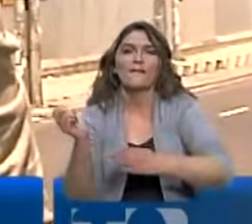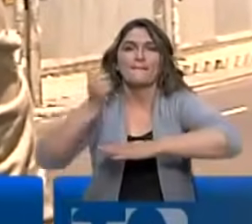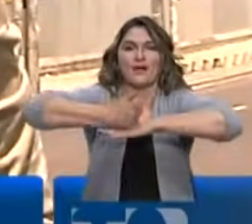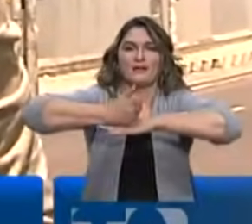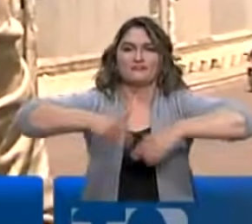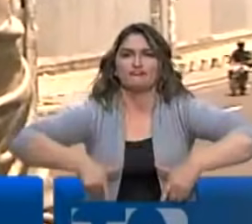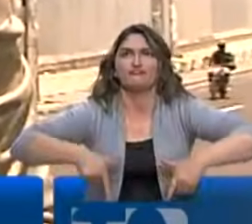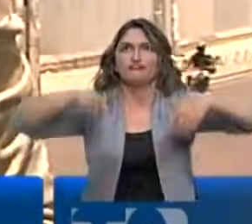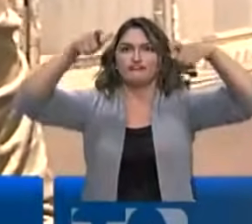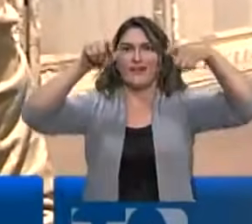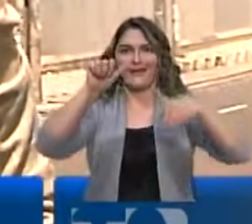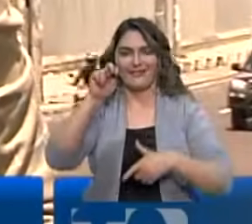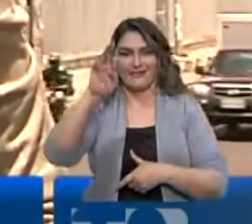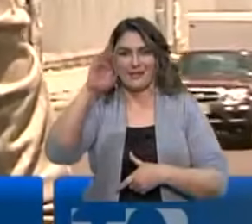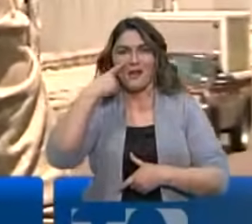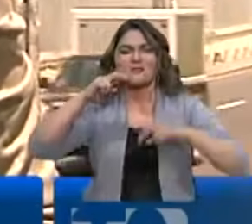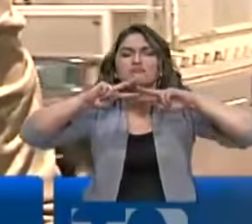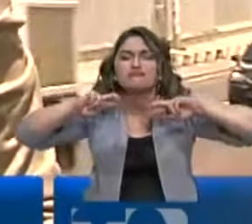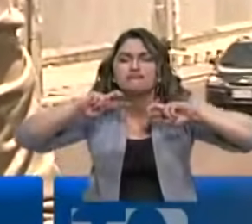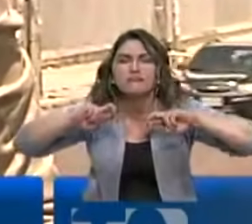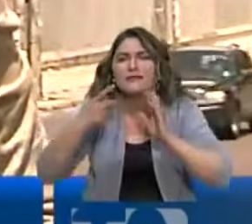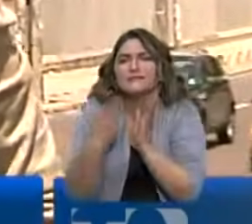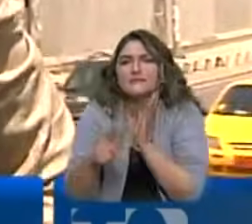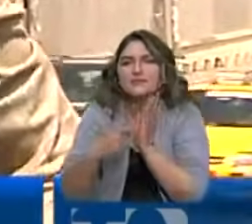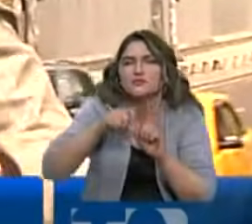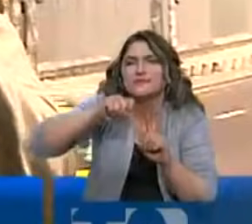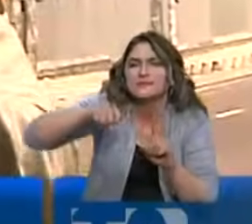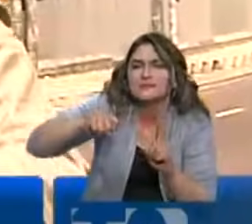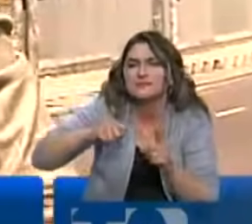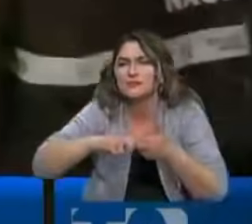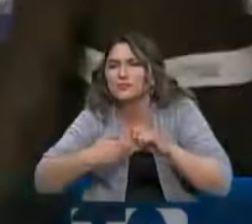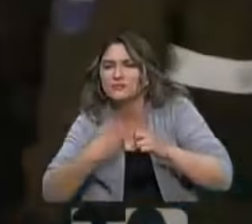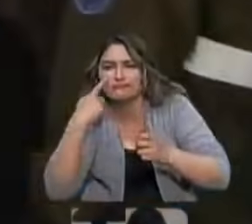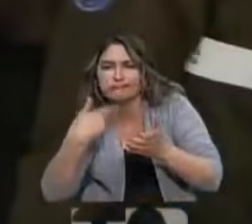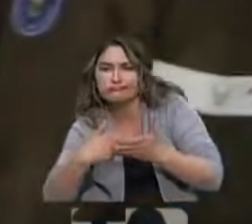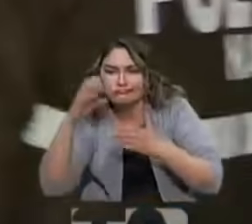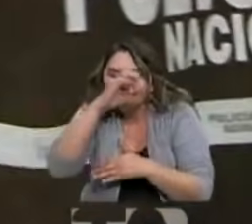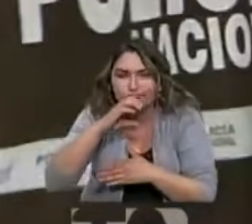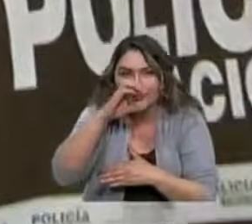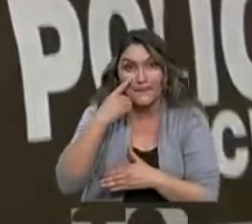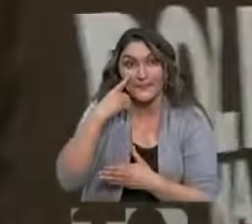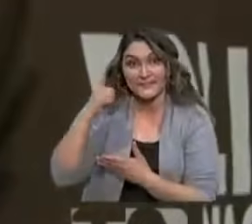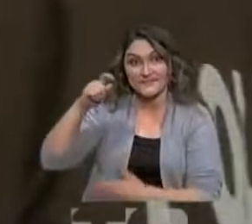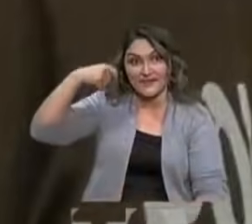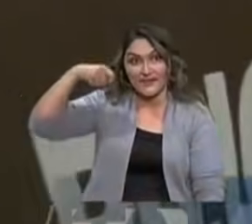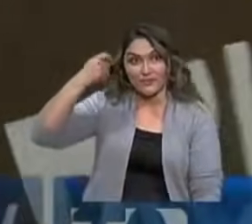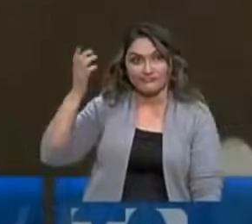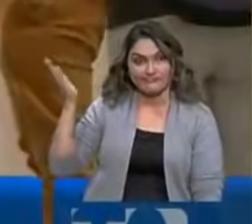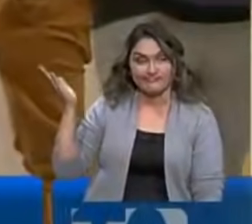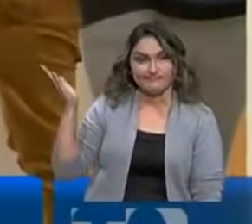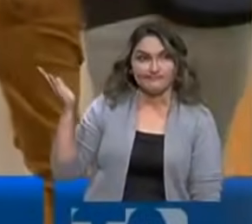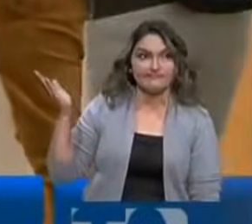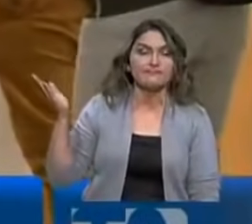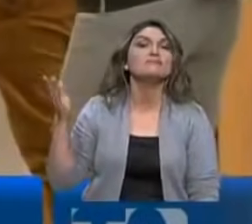para recabar más indicios tenemos un informe respecto al tema veamos hasta las instalaciones de la agencia